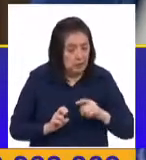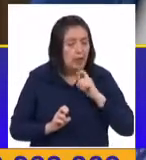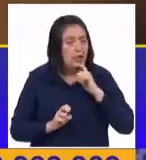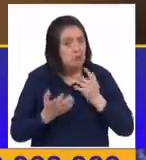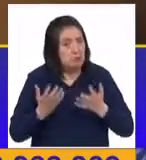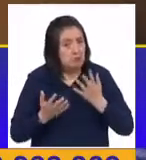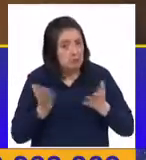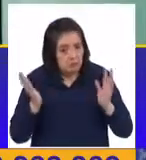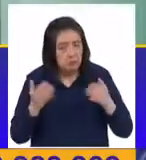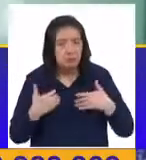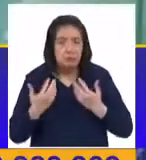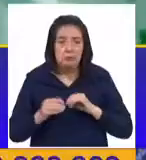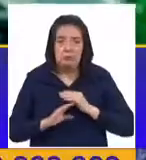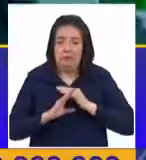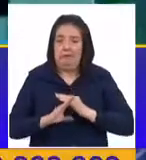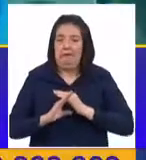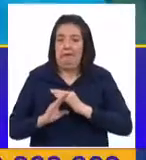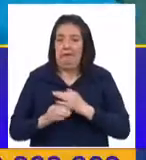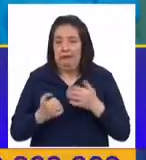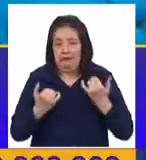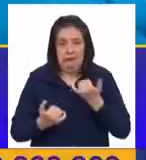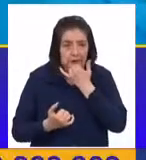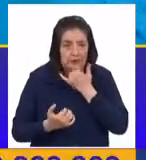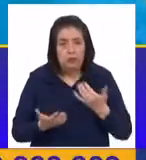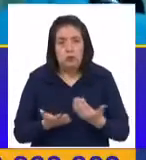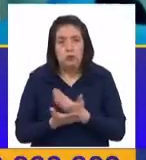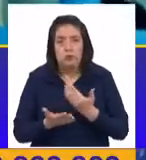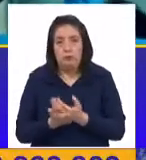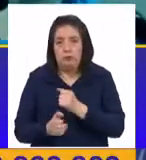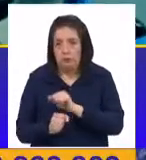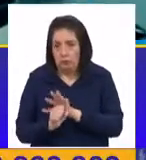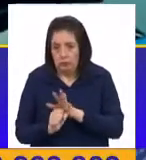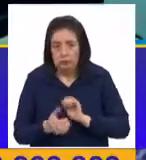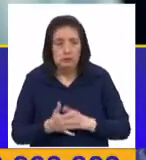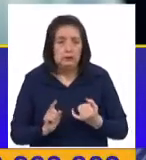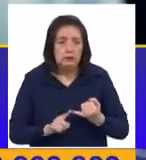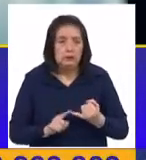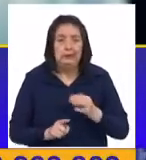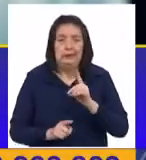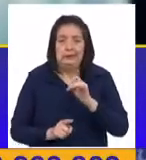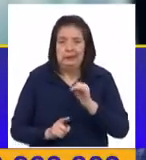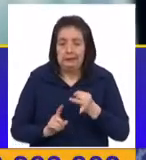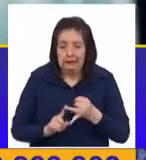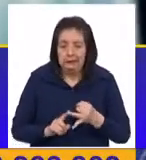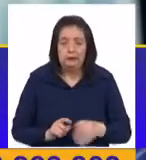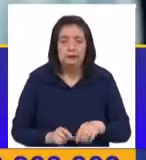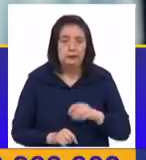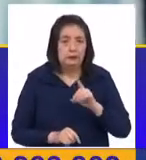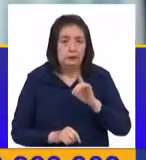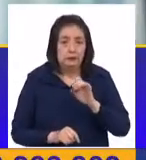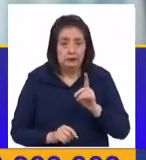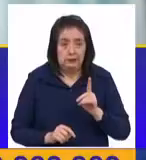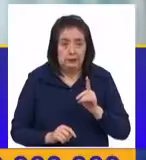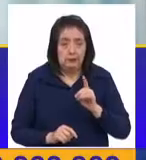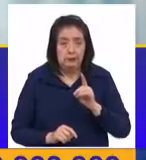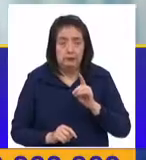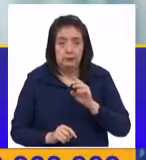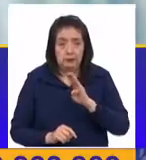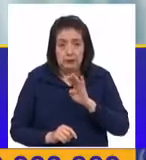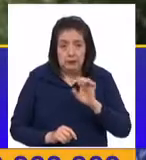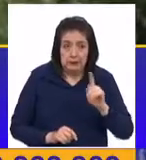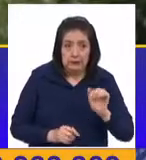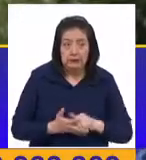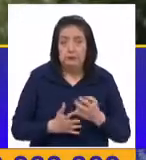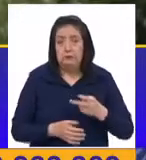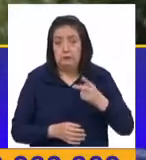nuevas luces para enfrentar lo que está ocurriendo con las nuevas variantes. Tenemos la variante Delta y hay una variante Beta que está aumentando en